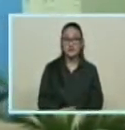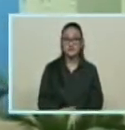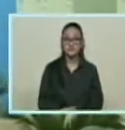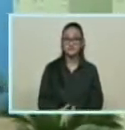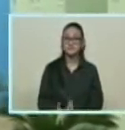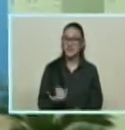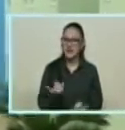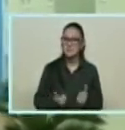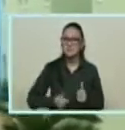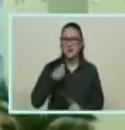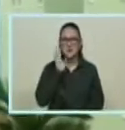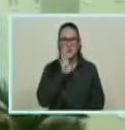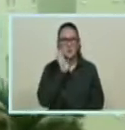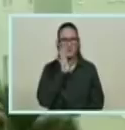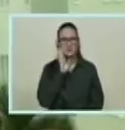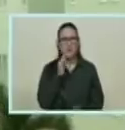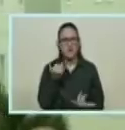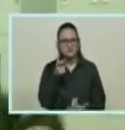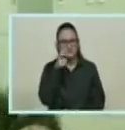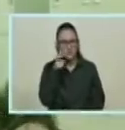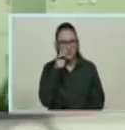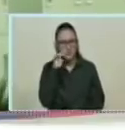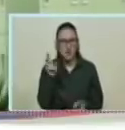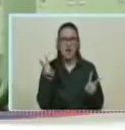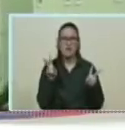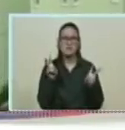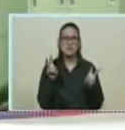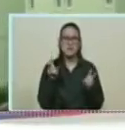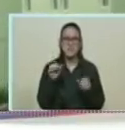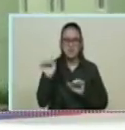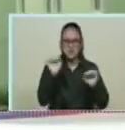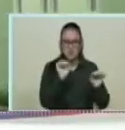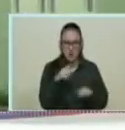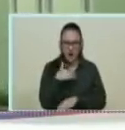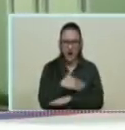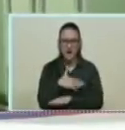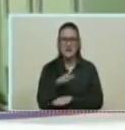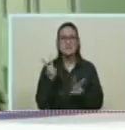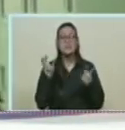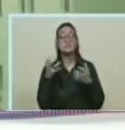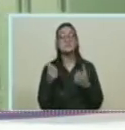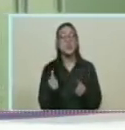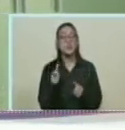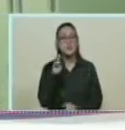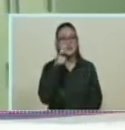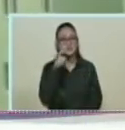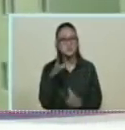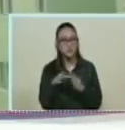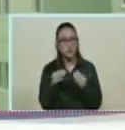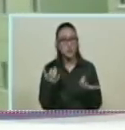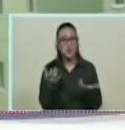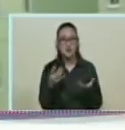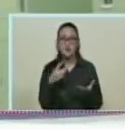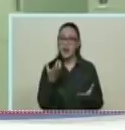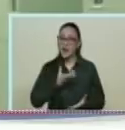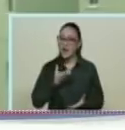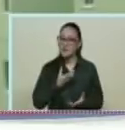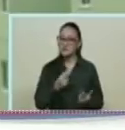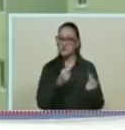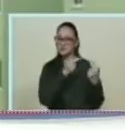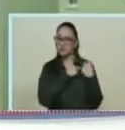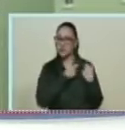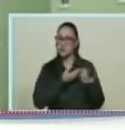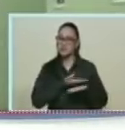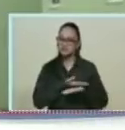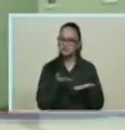mucha mayor cantidad de basura, chequeando también el tema del asfaltado, el tema de la seguridad. Pero bueno, que sea la alcaldesa, en nombre de los alcaldes, quien